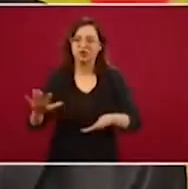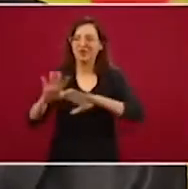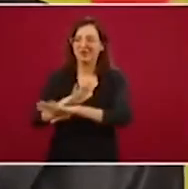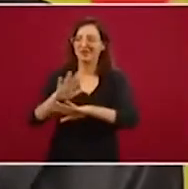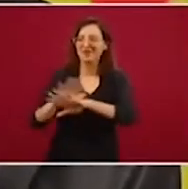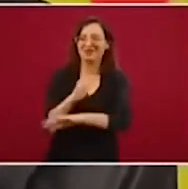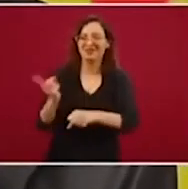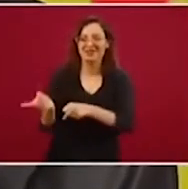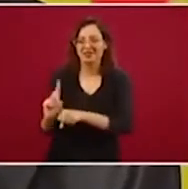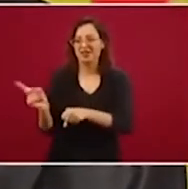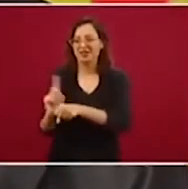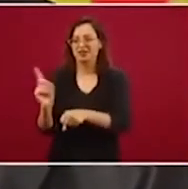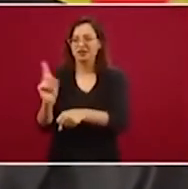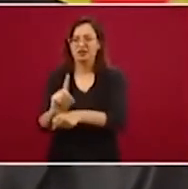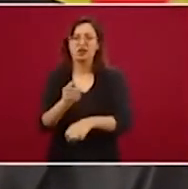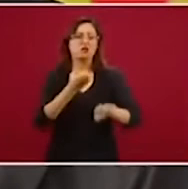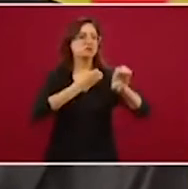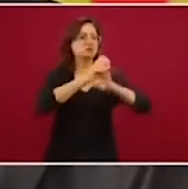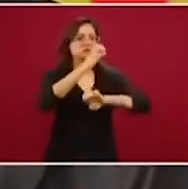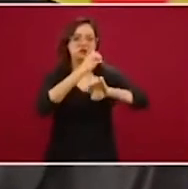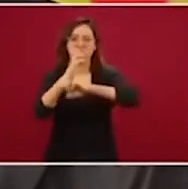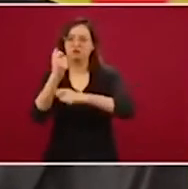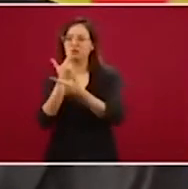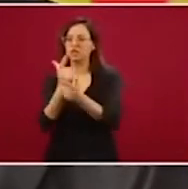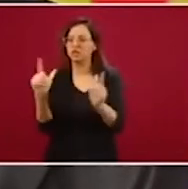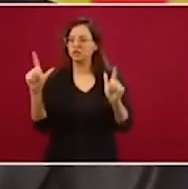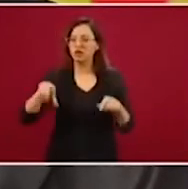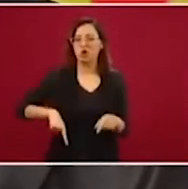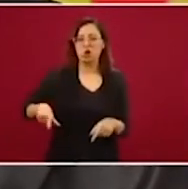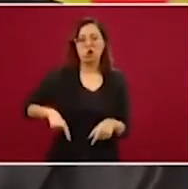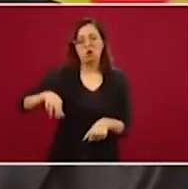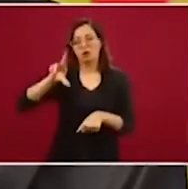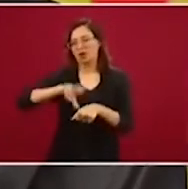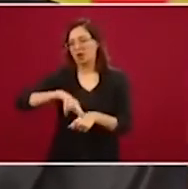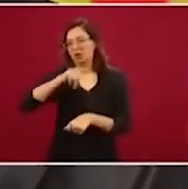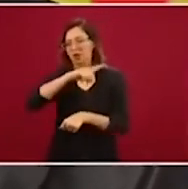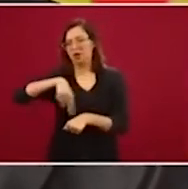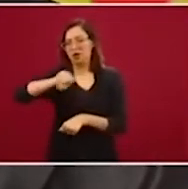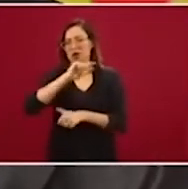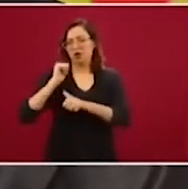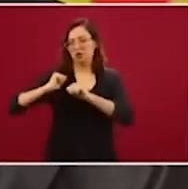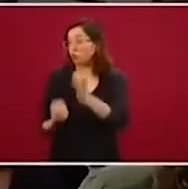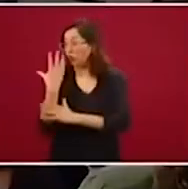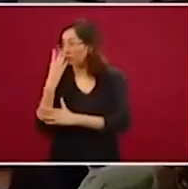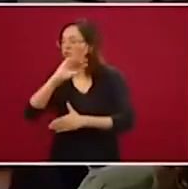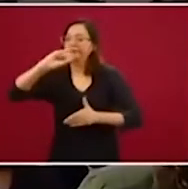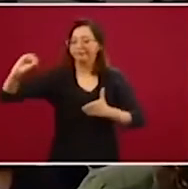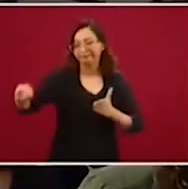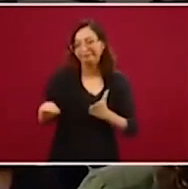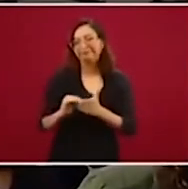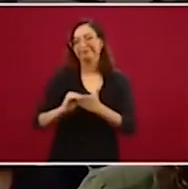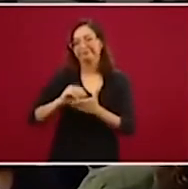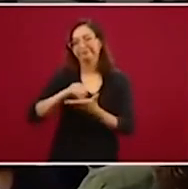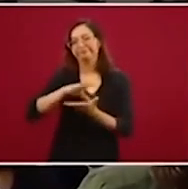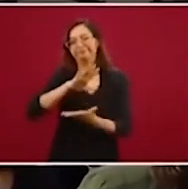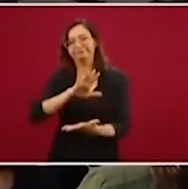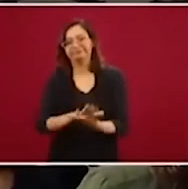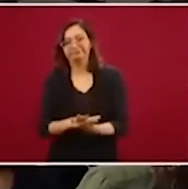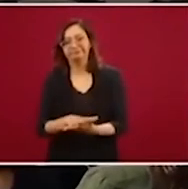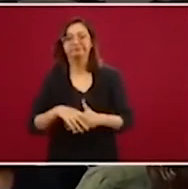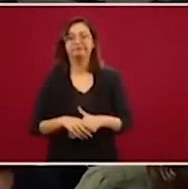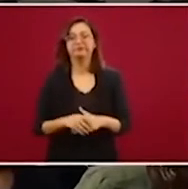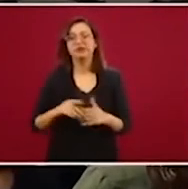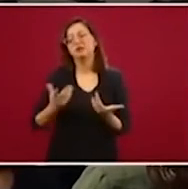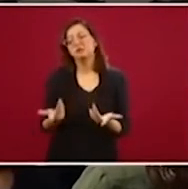dio su respaldo a las acciones que el gobierno de méxico ha puesto en marcha para hacer frente a la pandemia del coronavirus comentó que méxico fue el primer